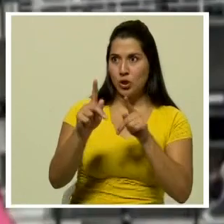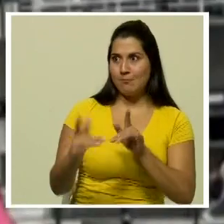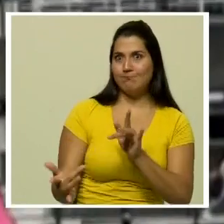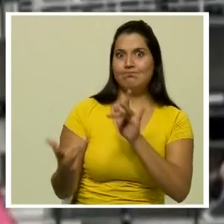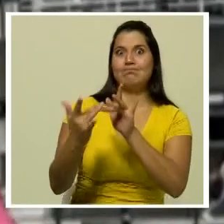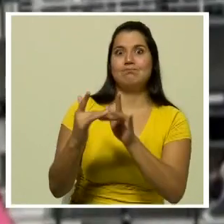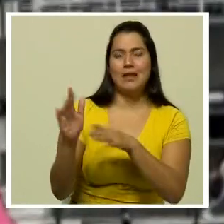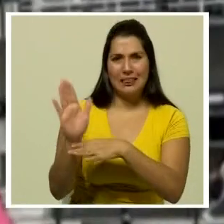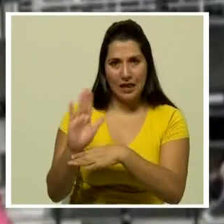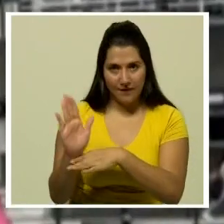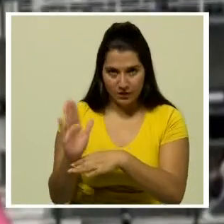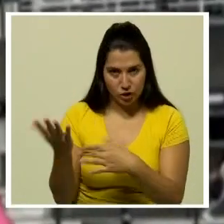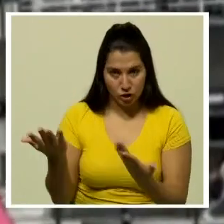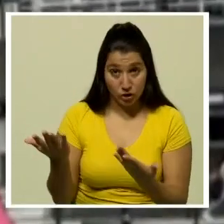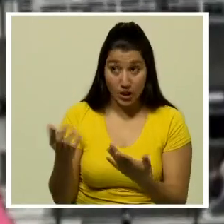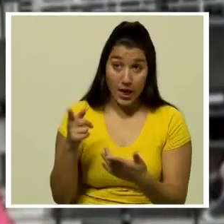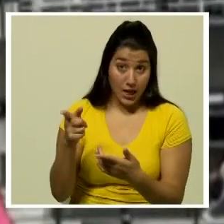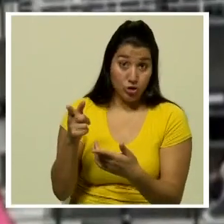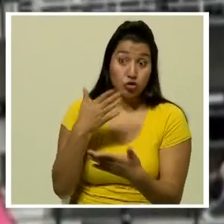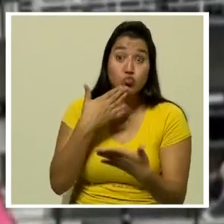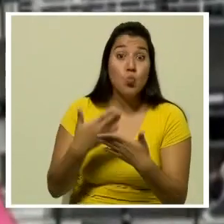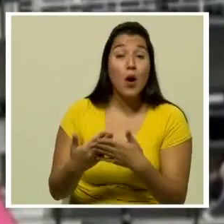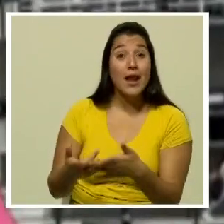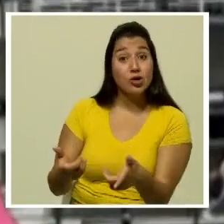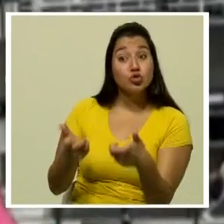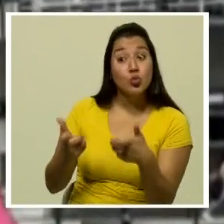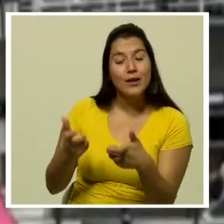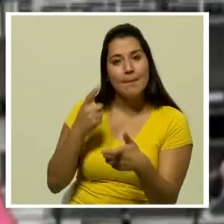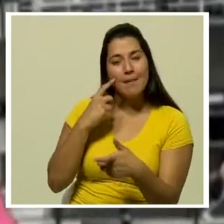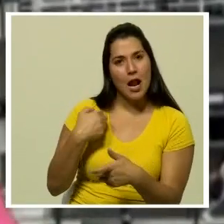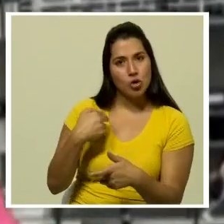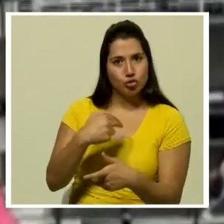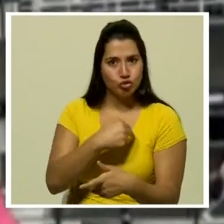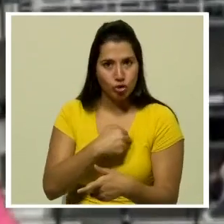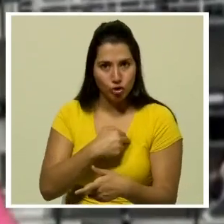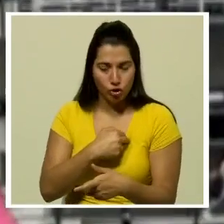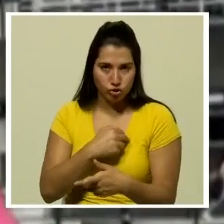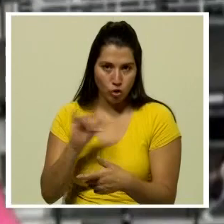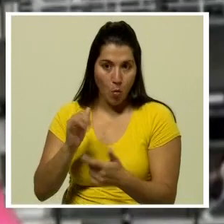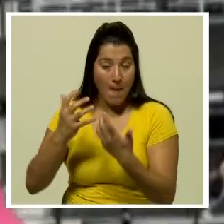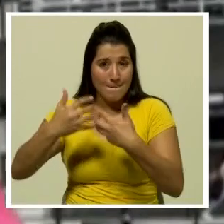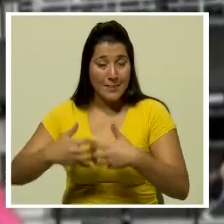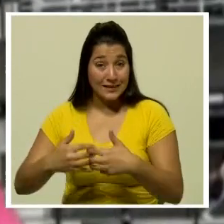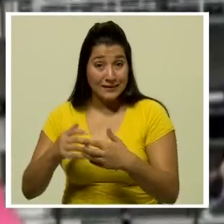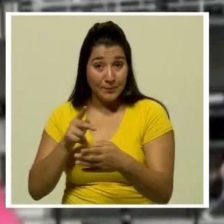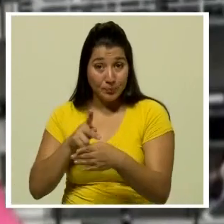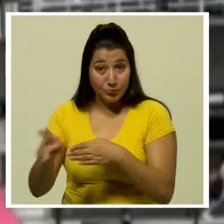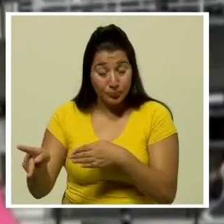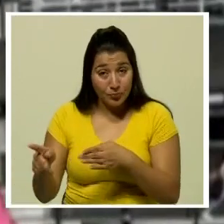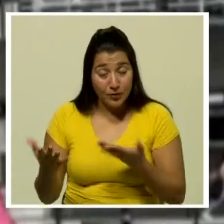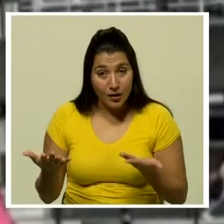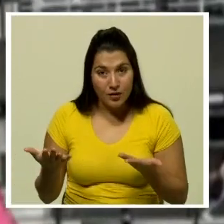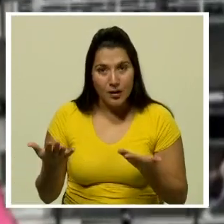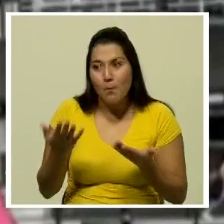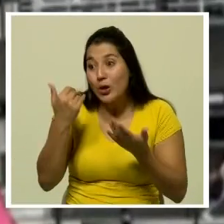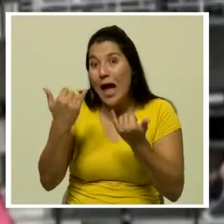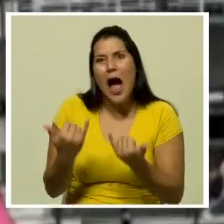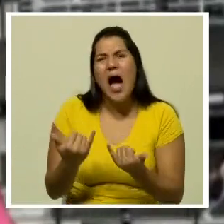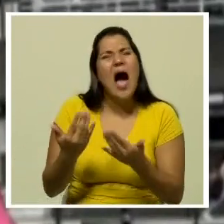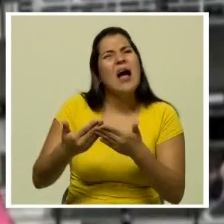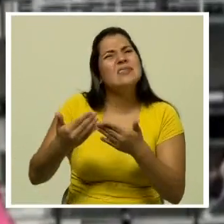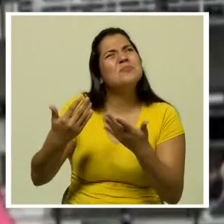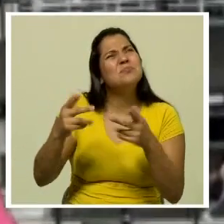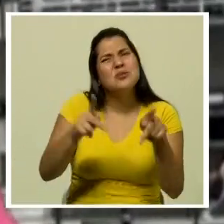años, por suerte para nosotros en la prensa profesional. Y entonces era una agenda que